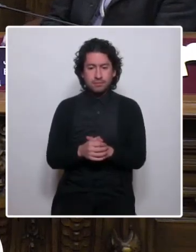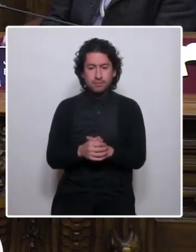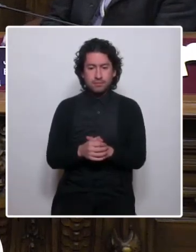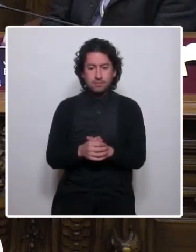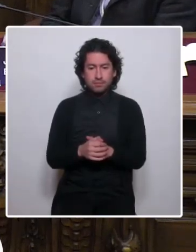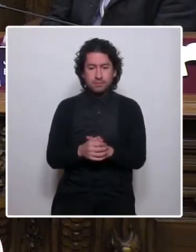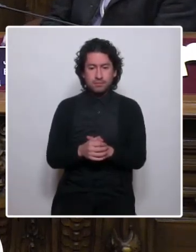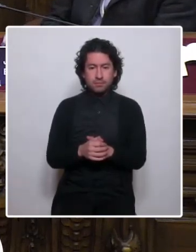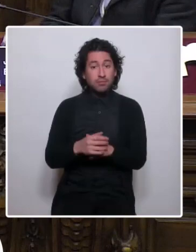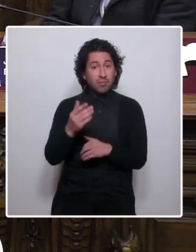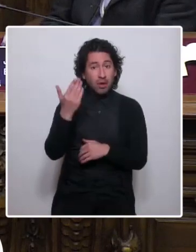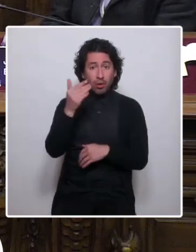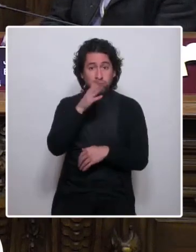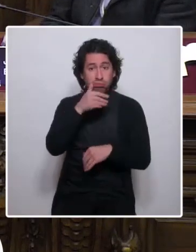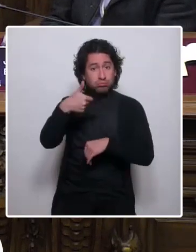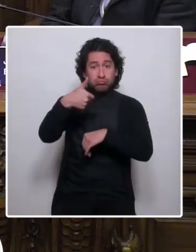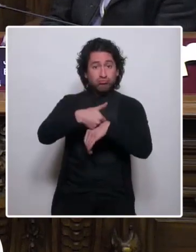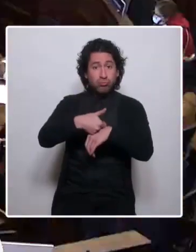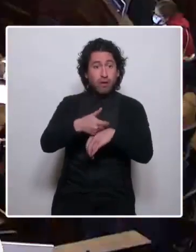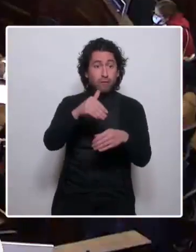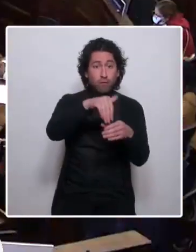No hubo solicitud de votación separada.